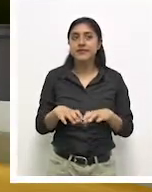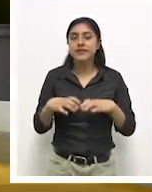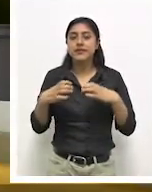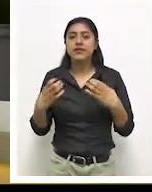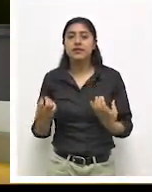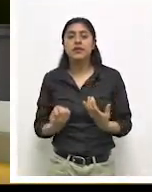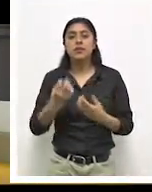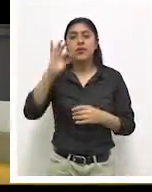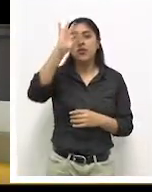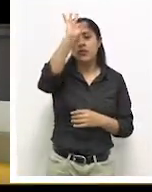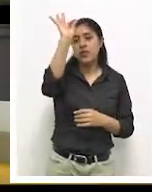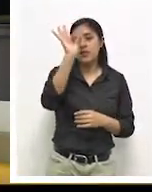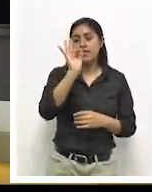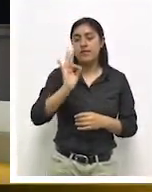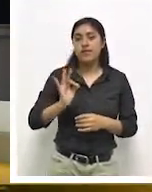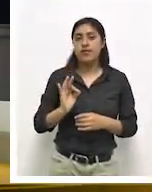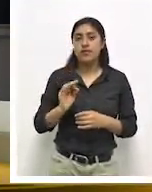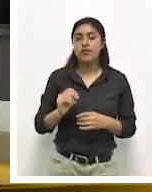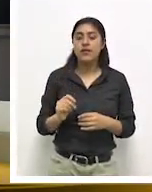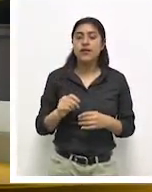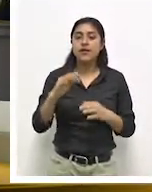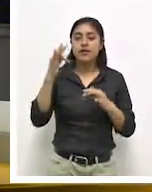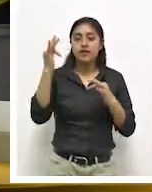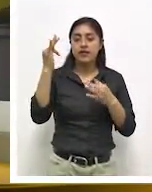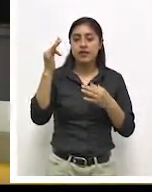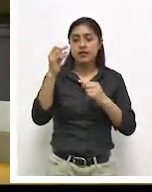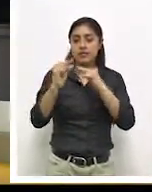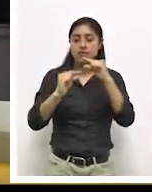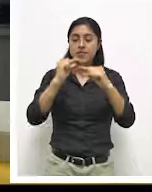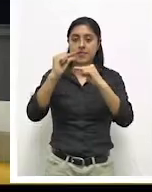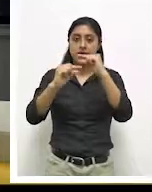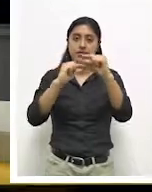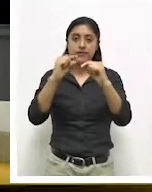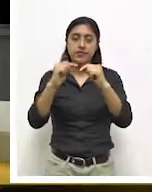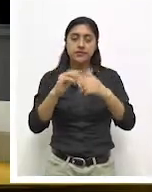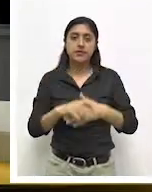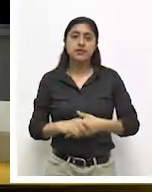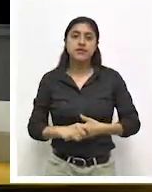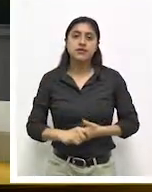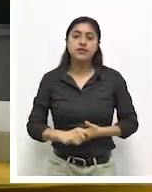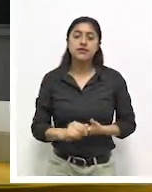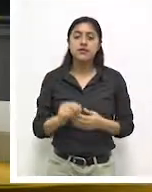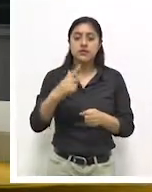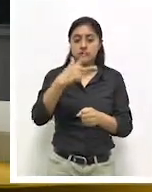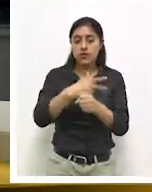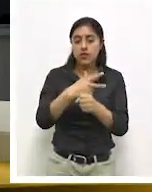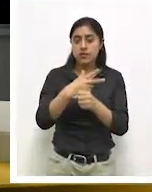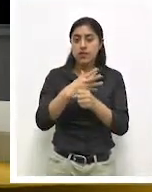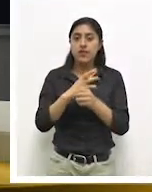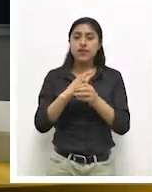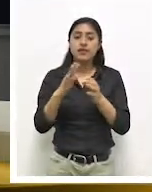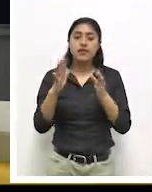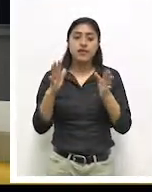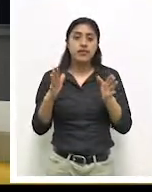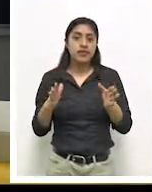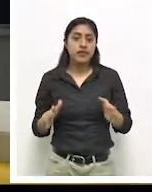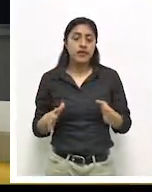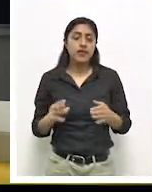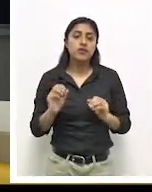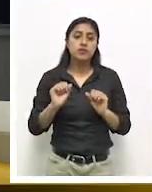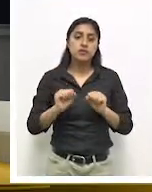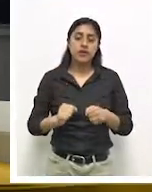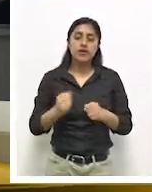Como parte de las diligencias que los guatemaltecos pueden realizar en las oficinas de RENAP, está el certificado de soltería. ¿En